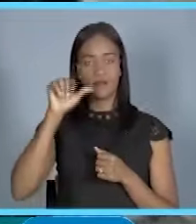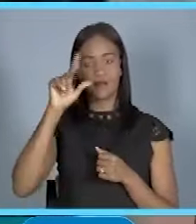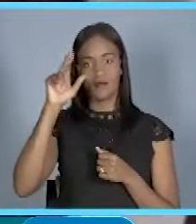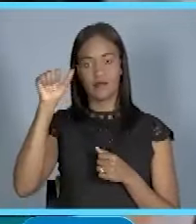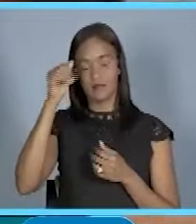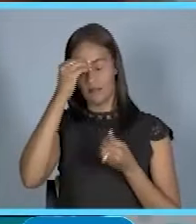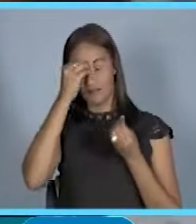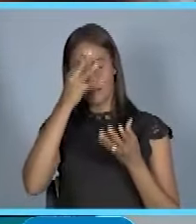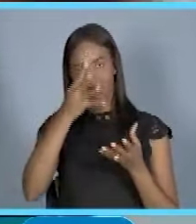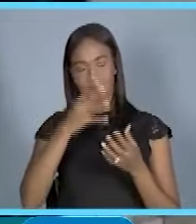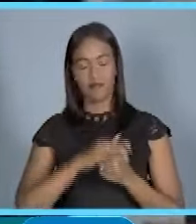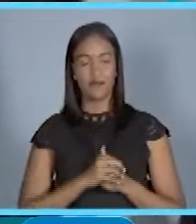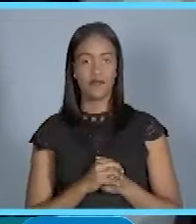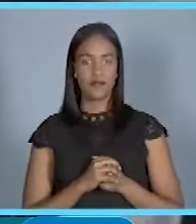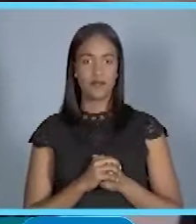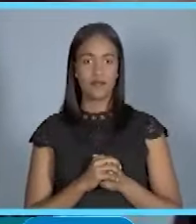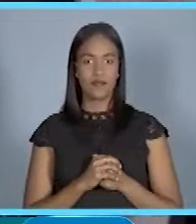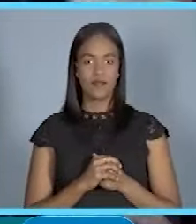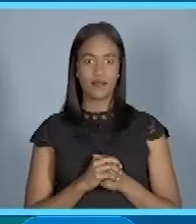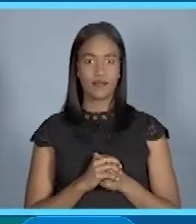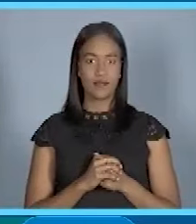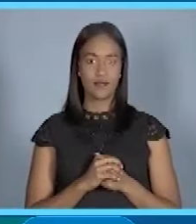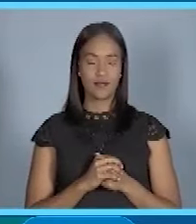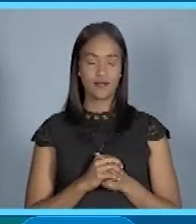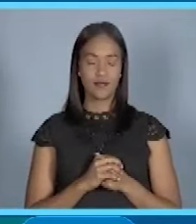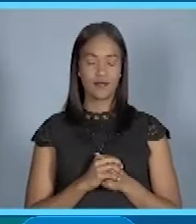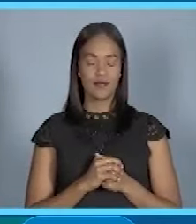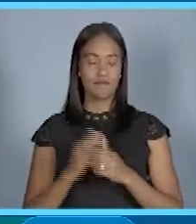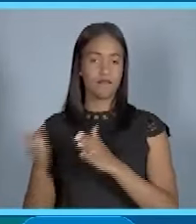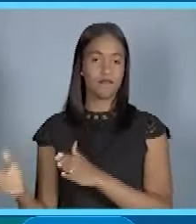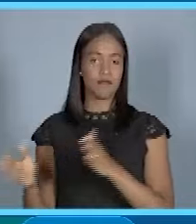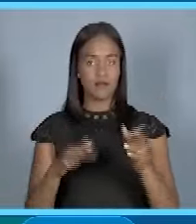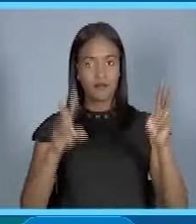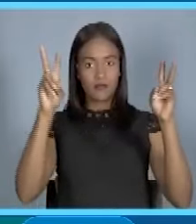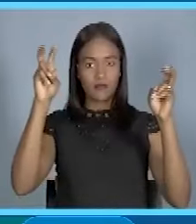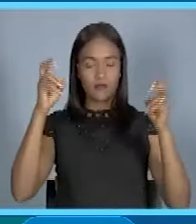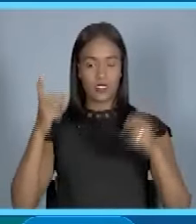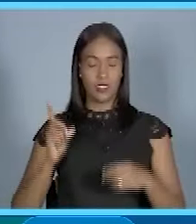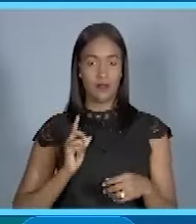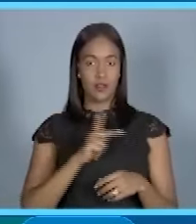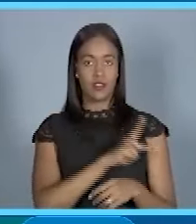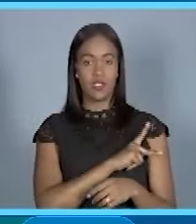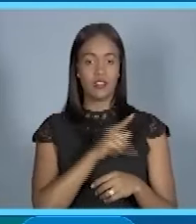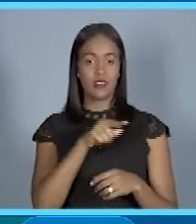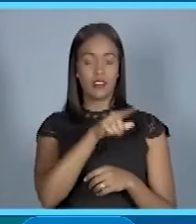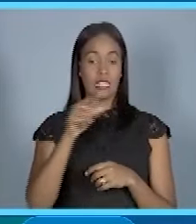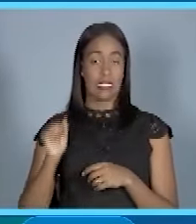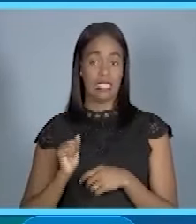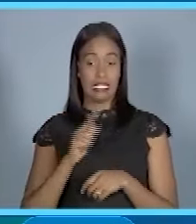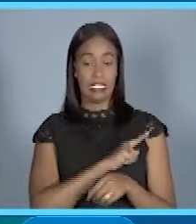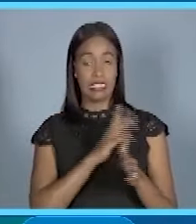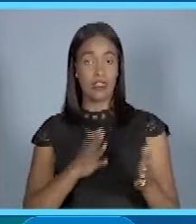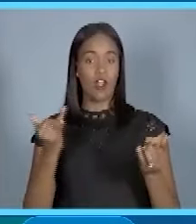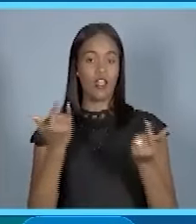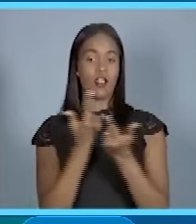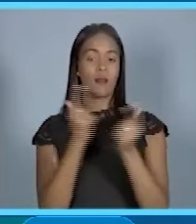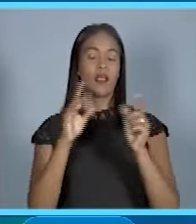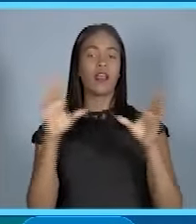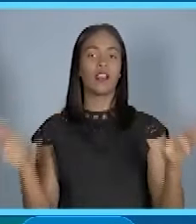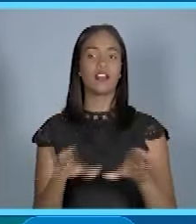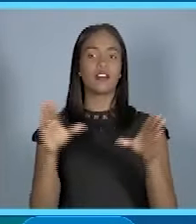Sirí, Central de Noticias. Vamos a cambiar de tema. Legisladores, senadores y diputados están en la libertad de